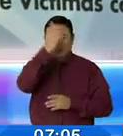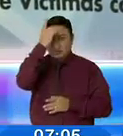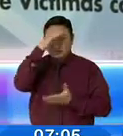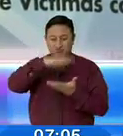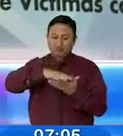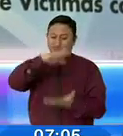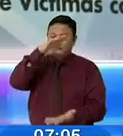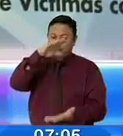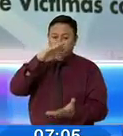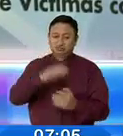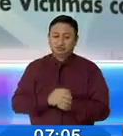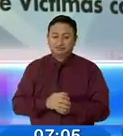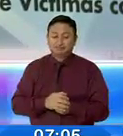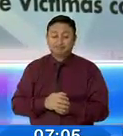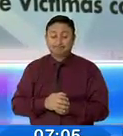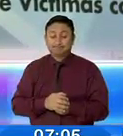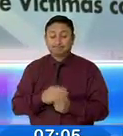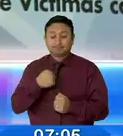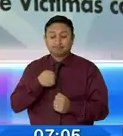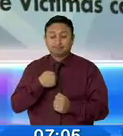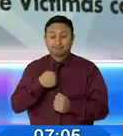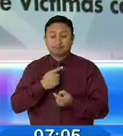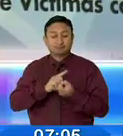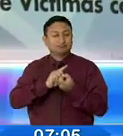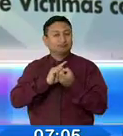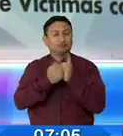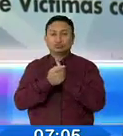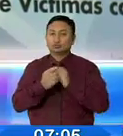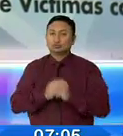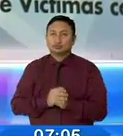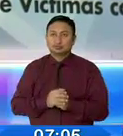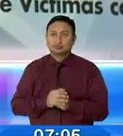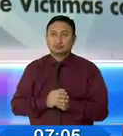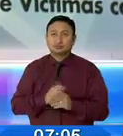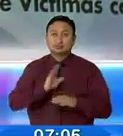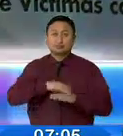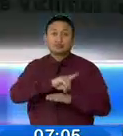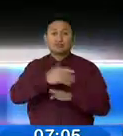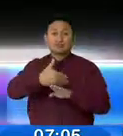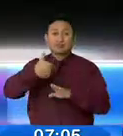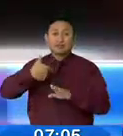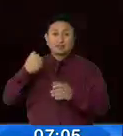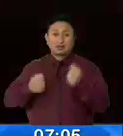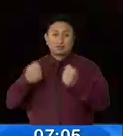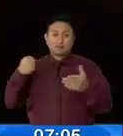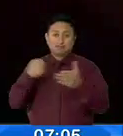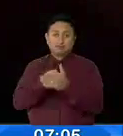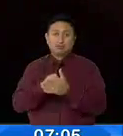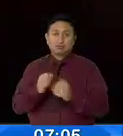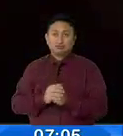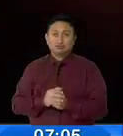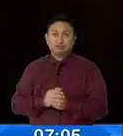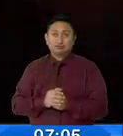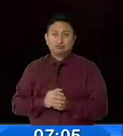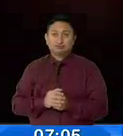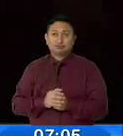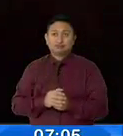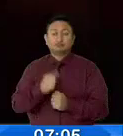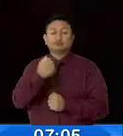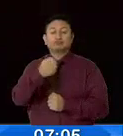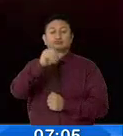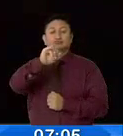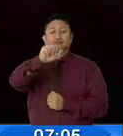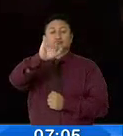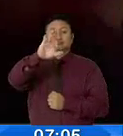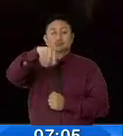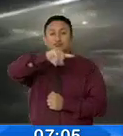eso. Entonces mi vida cambió totalmente a raíz del accidente. Como él, según las cifras de la Agencia Nacional de